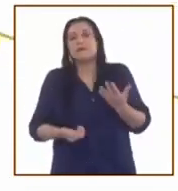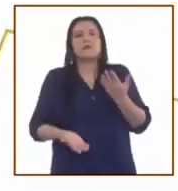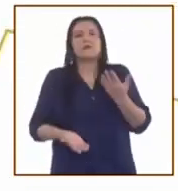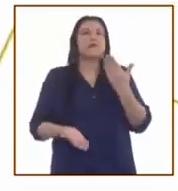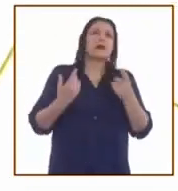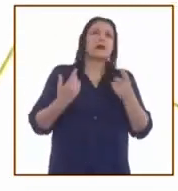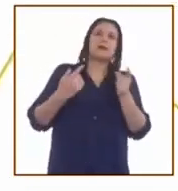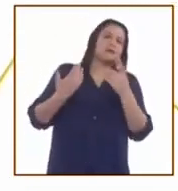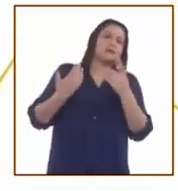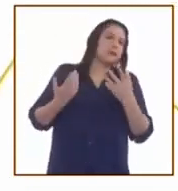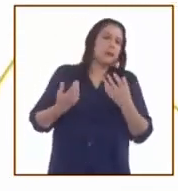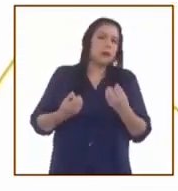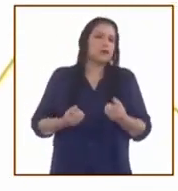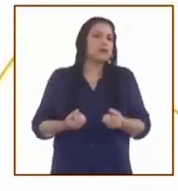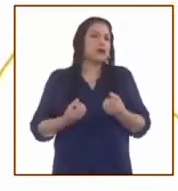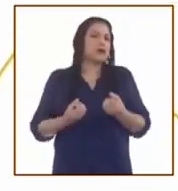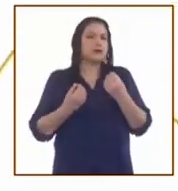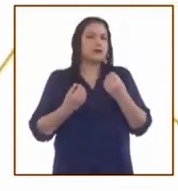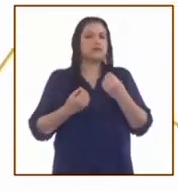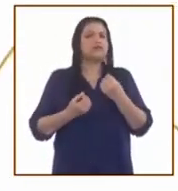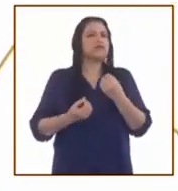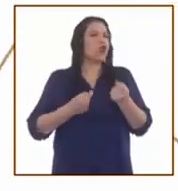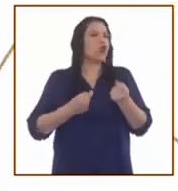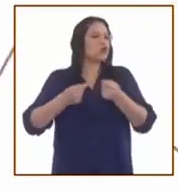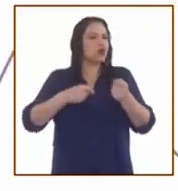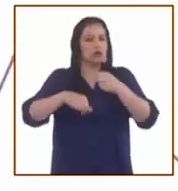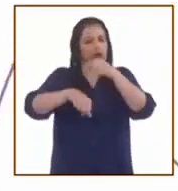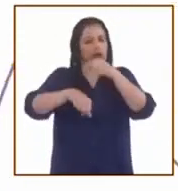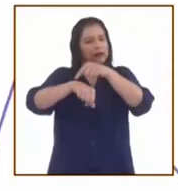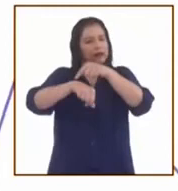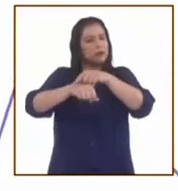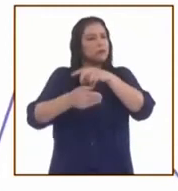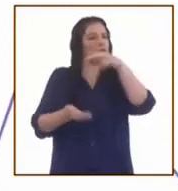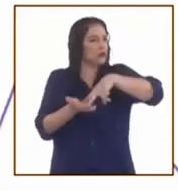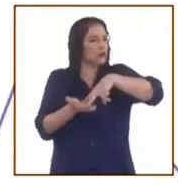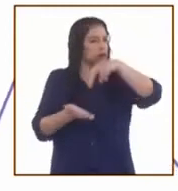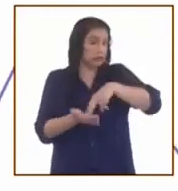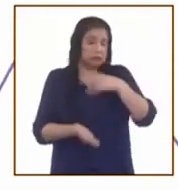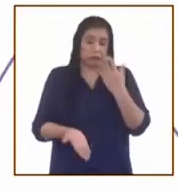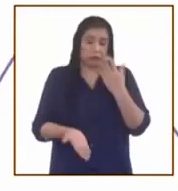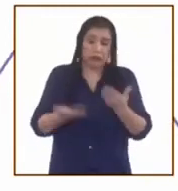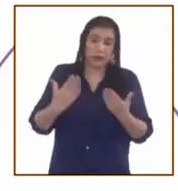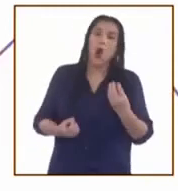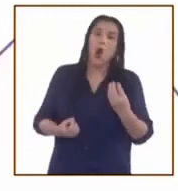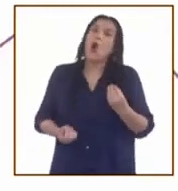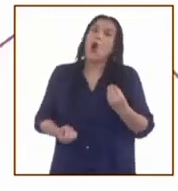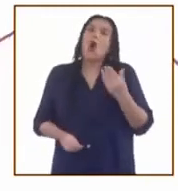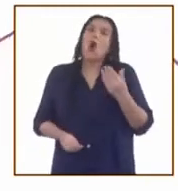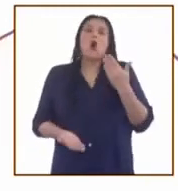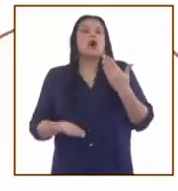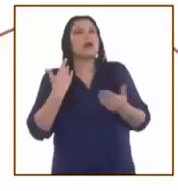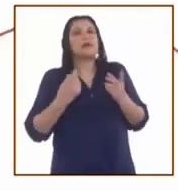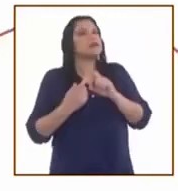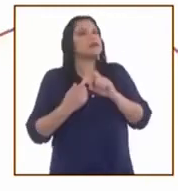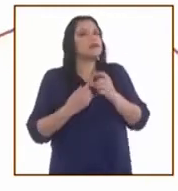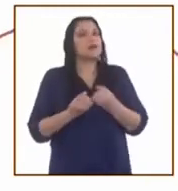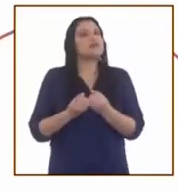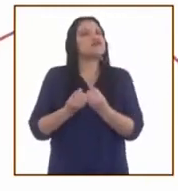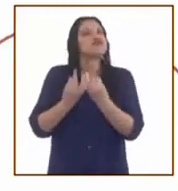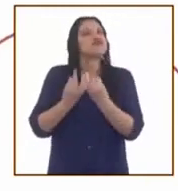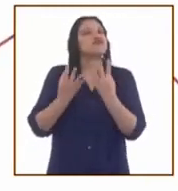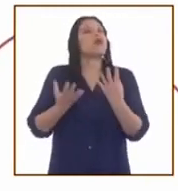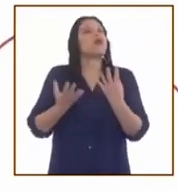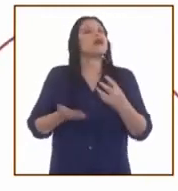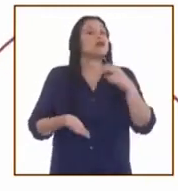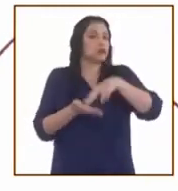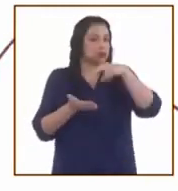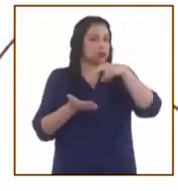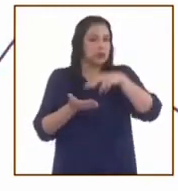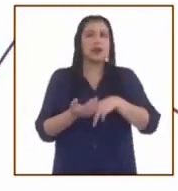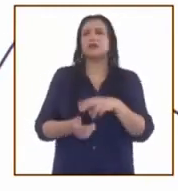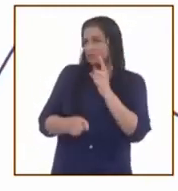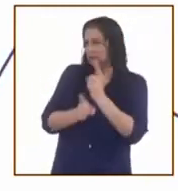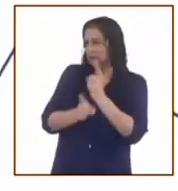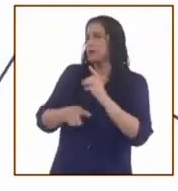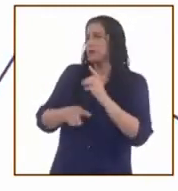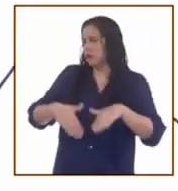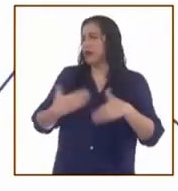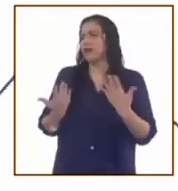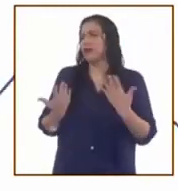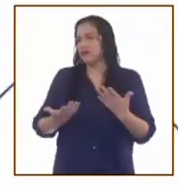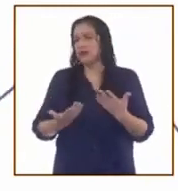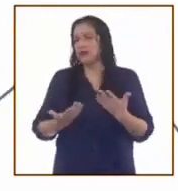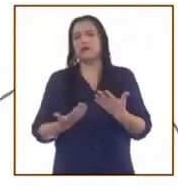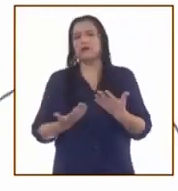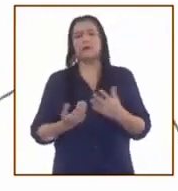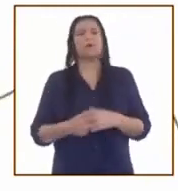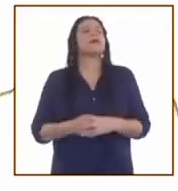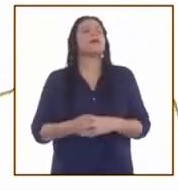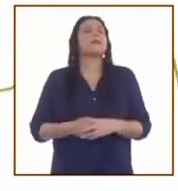midió correctamente el tiempo de los saltos. Buena deducción. O quizá no se contó bien el número de saltos. Eso también puede ser